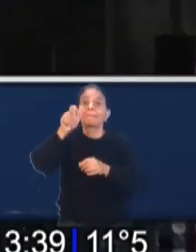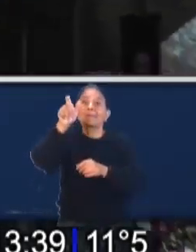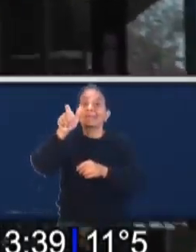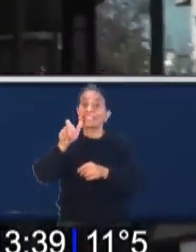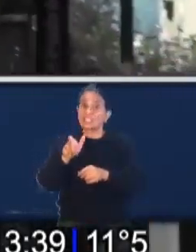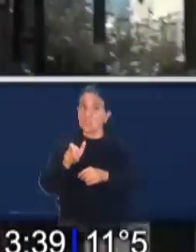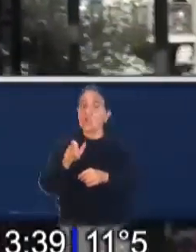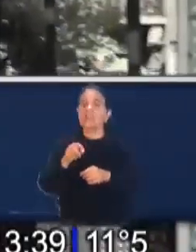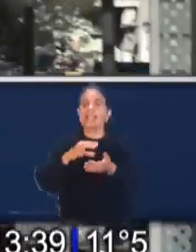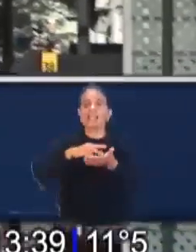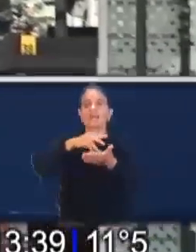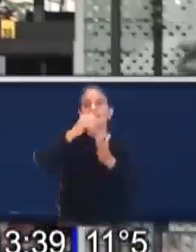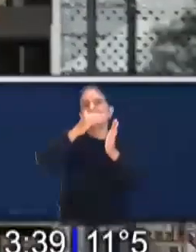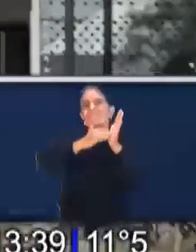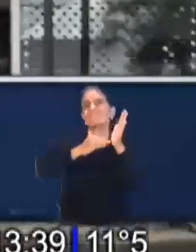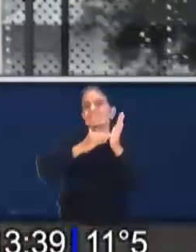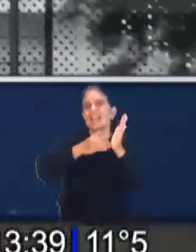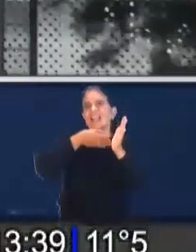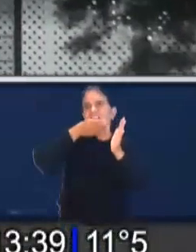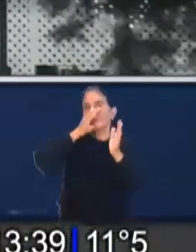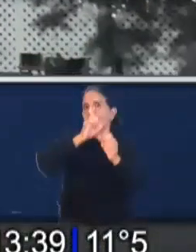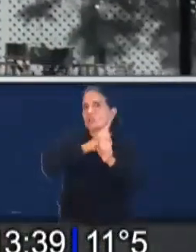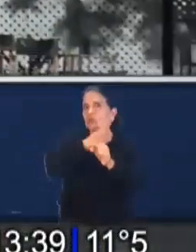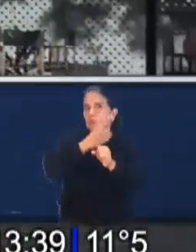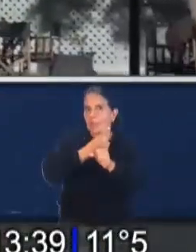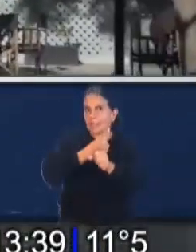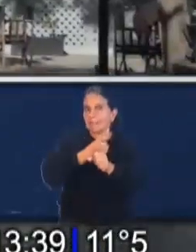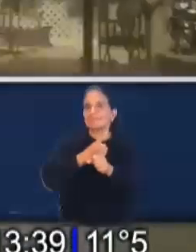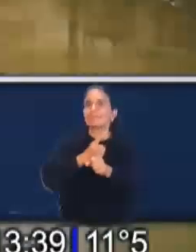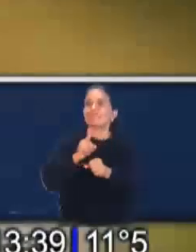podemos fabricarlo en el mismo lugar. El que estamos utilizando es la pinta, hay pinta inglesa, pinta